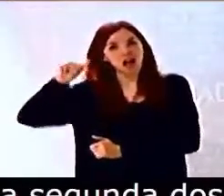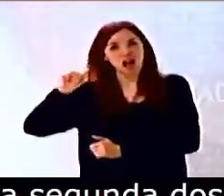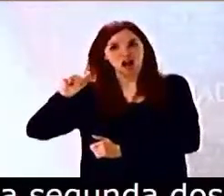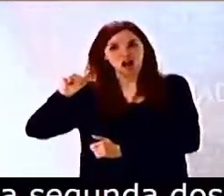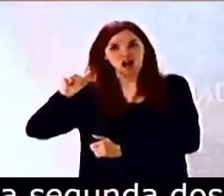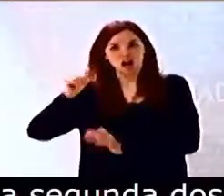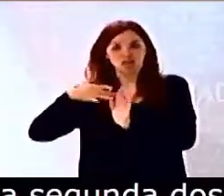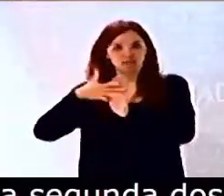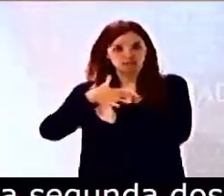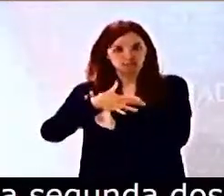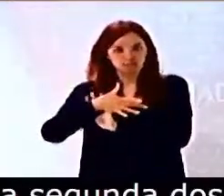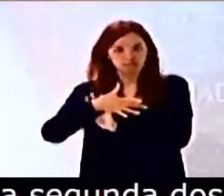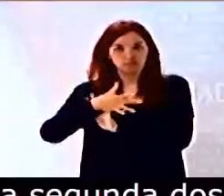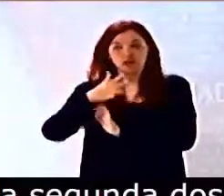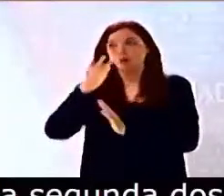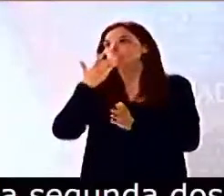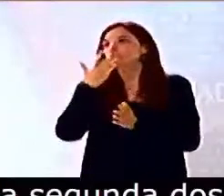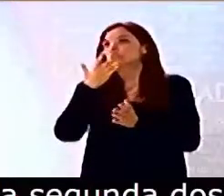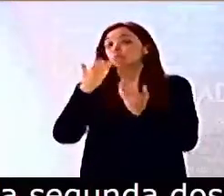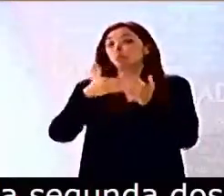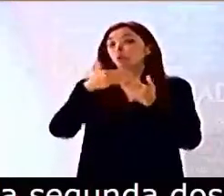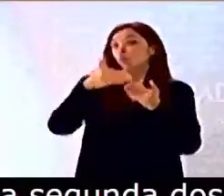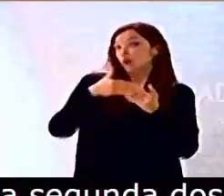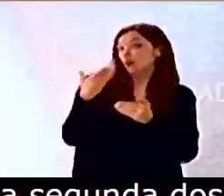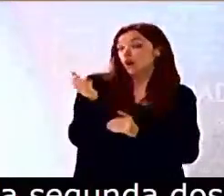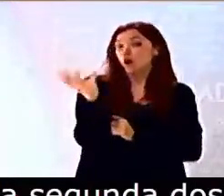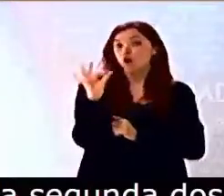es decir, con Pfizer o con Moderna.